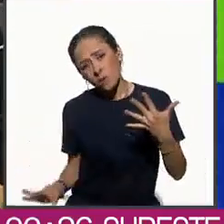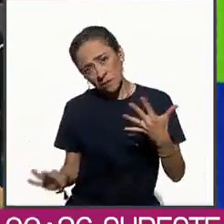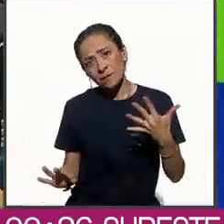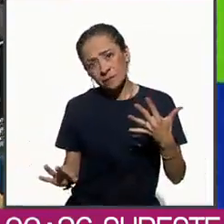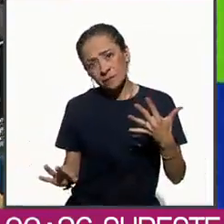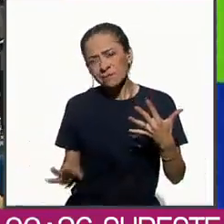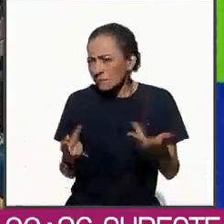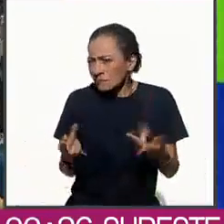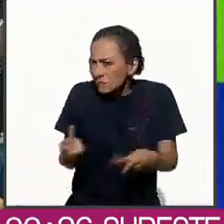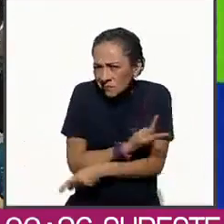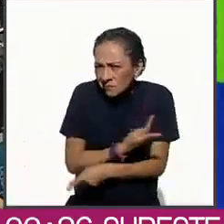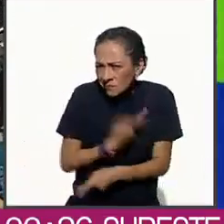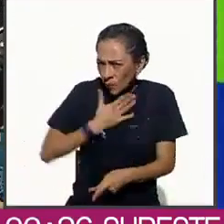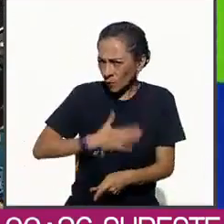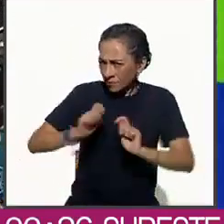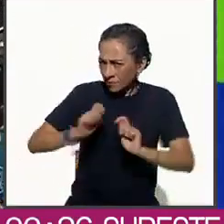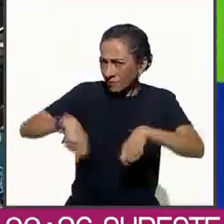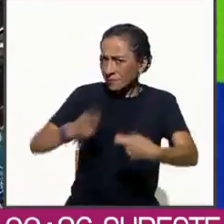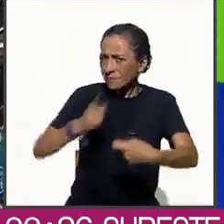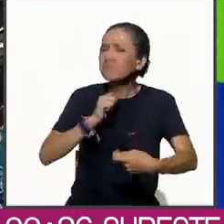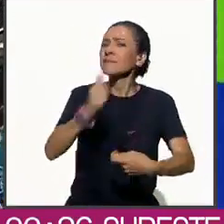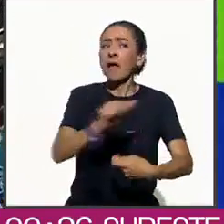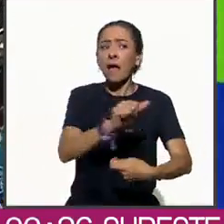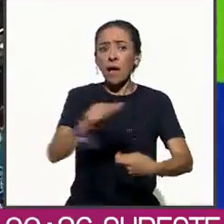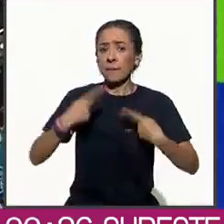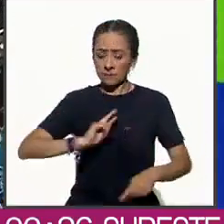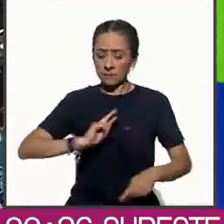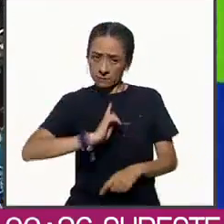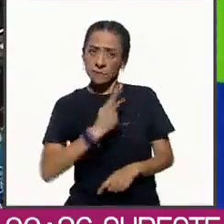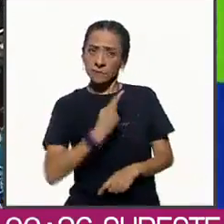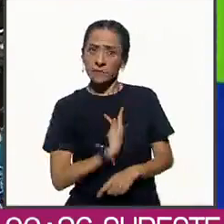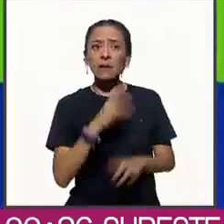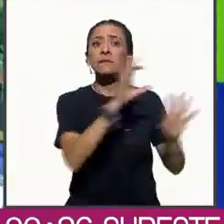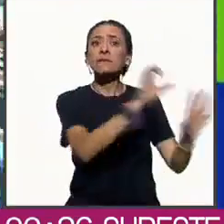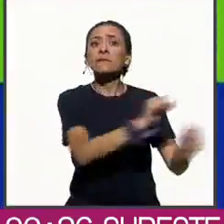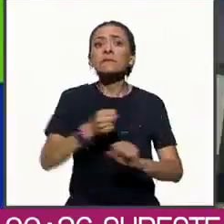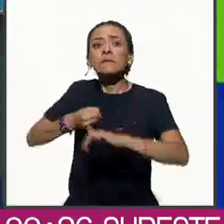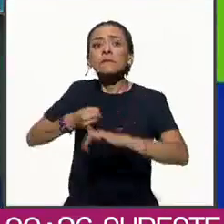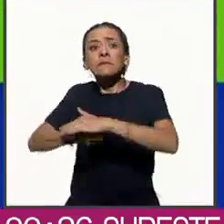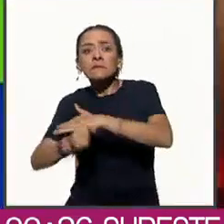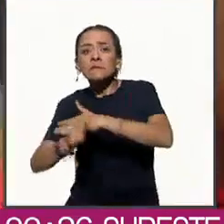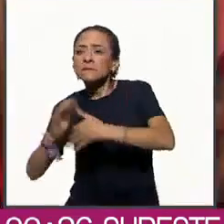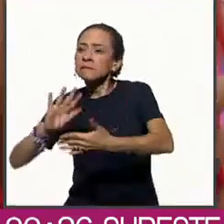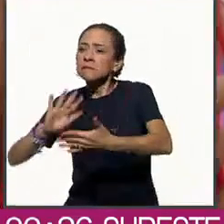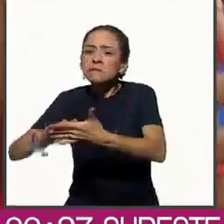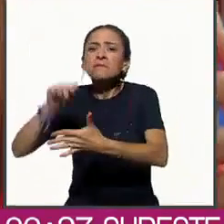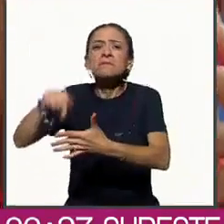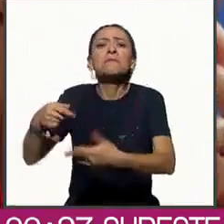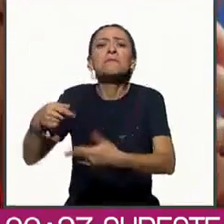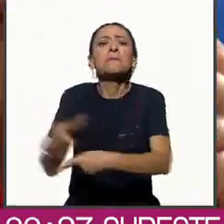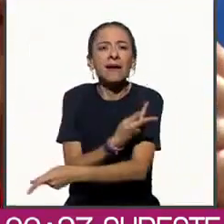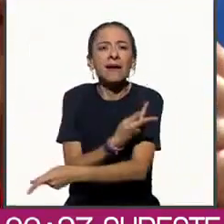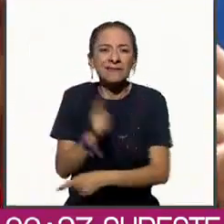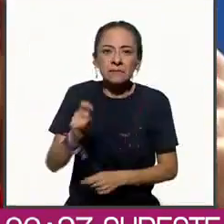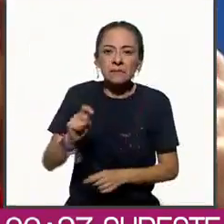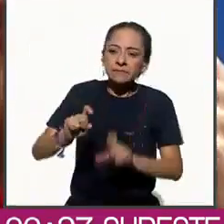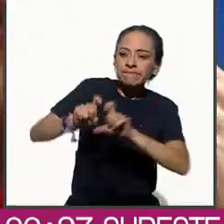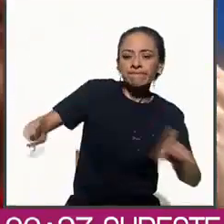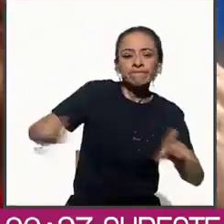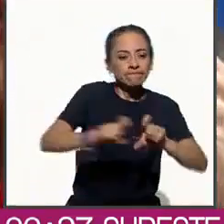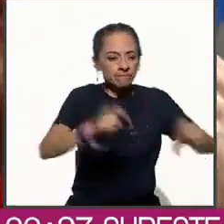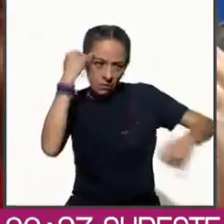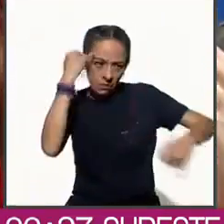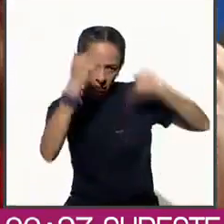pasa con aquellas personas trans que también se encuentran privadas de la libertad? Urge derribar los estigmas, la identidad de